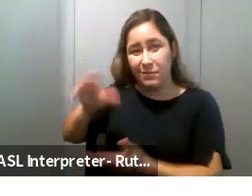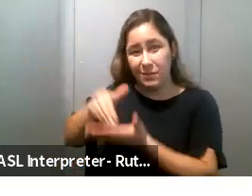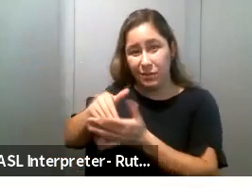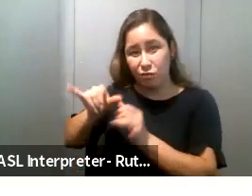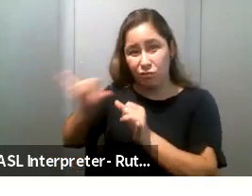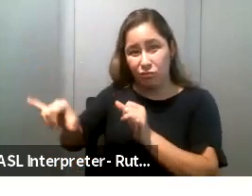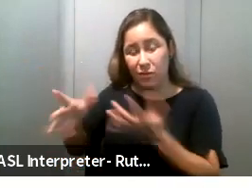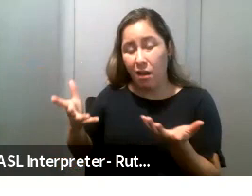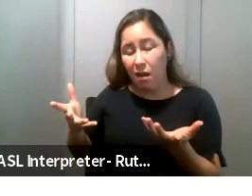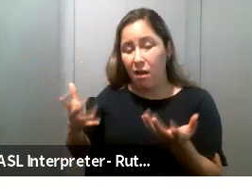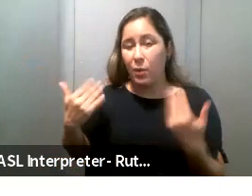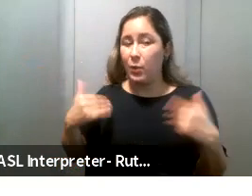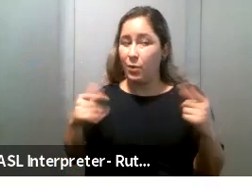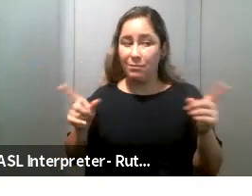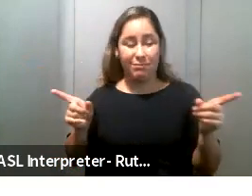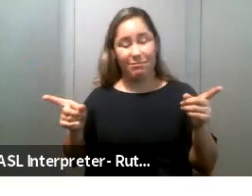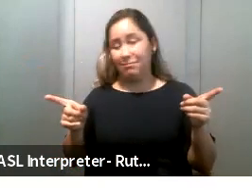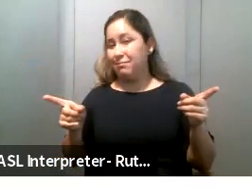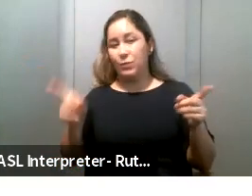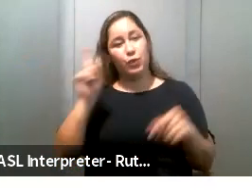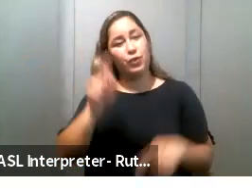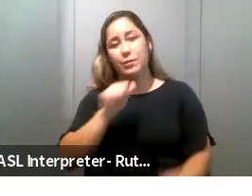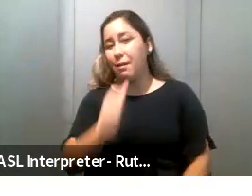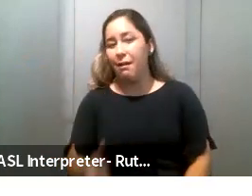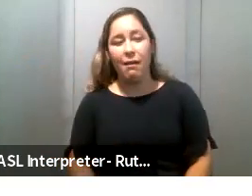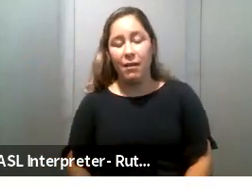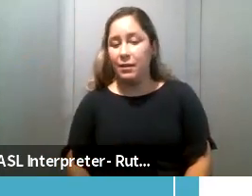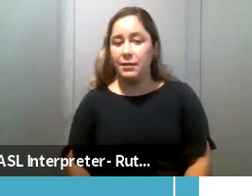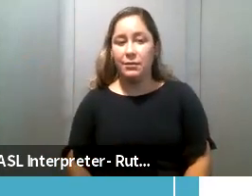un gran problema, que eso no debe pasar.